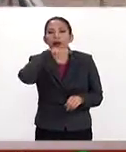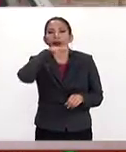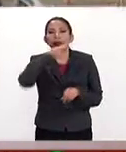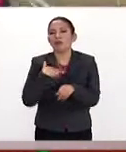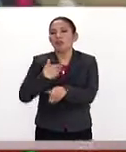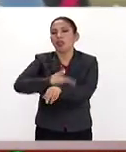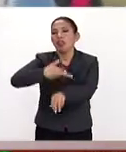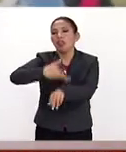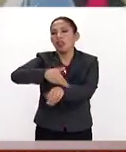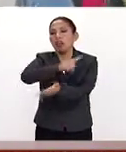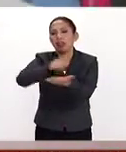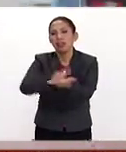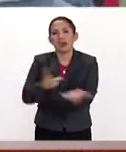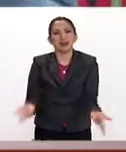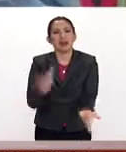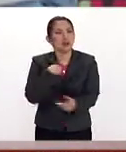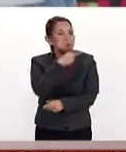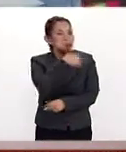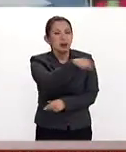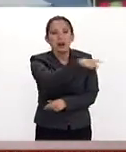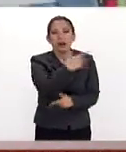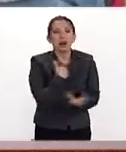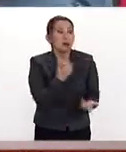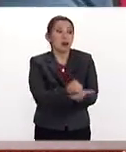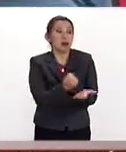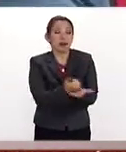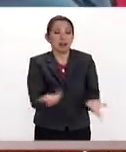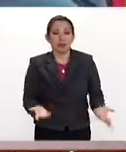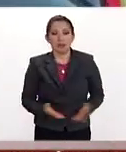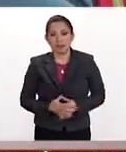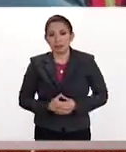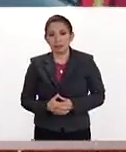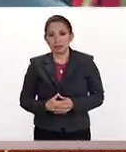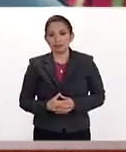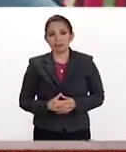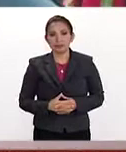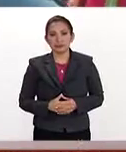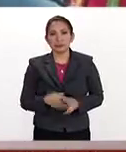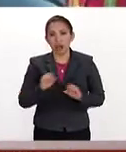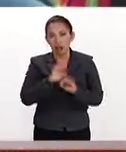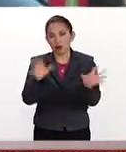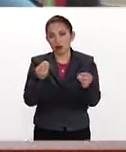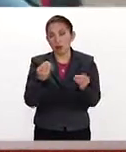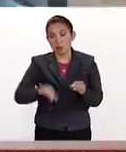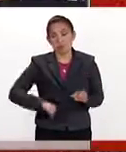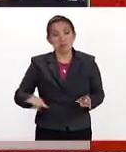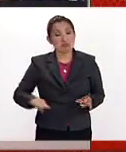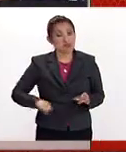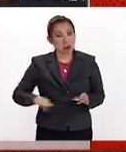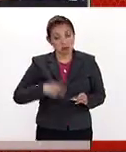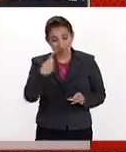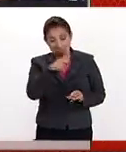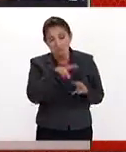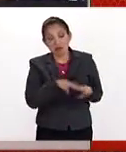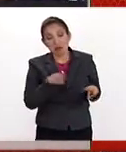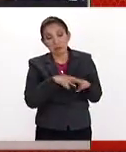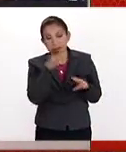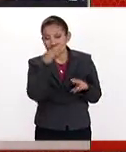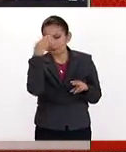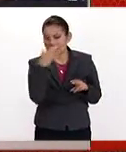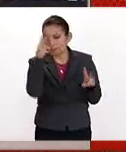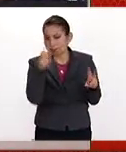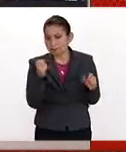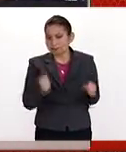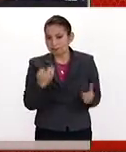solo por satisfacer ciertos segmentos de la opinión pública. Así es, Javier Oliva, pues muy interesante tu análisis, experto en